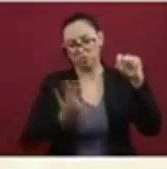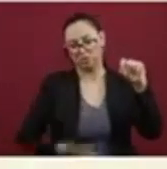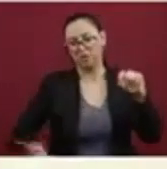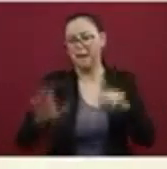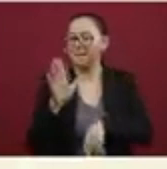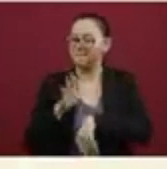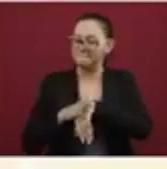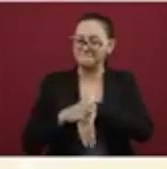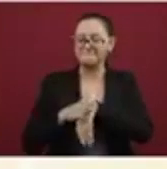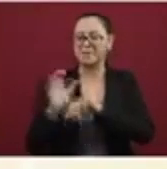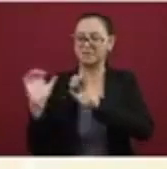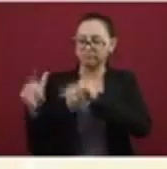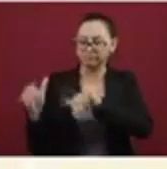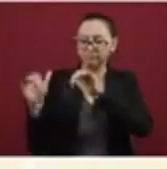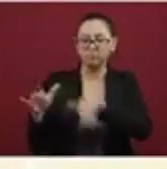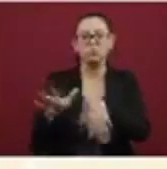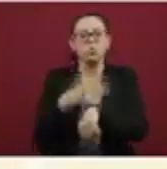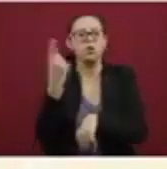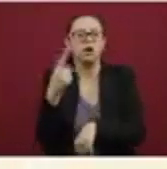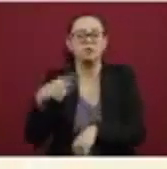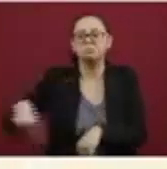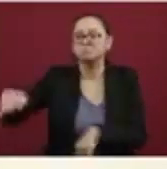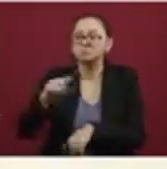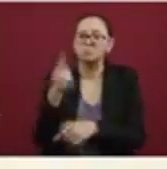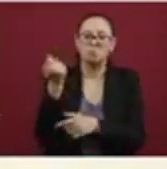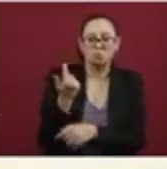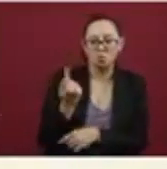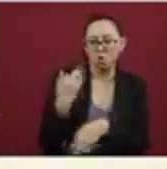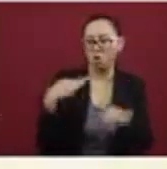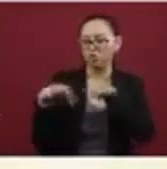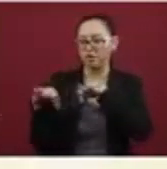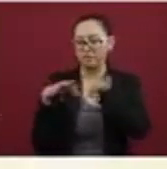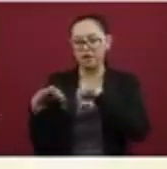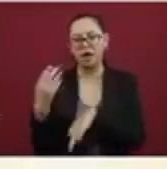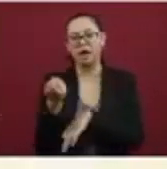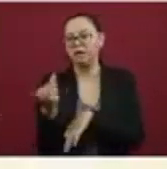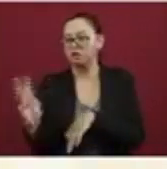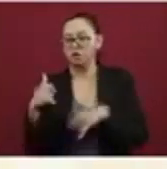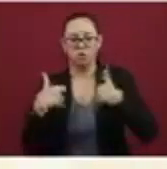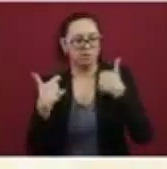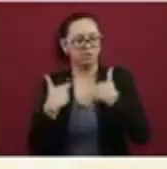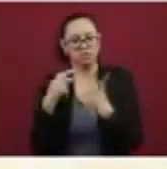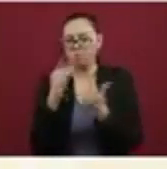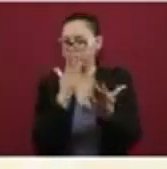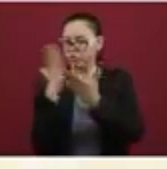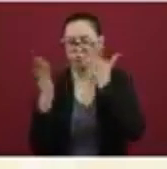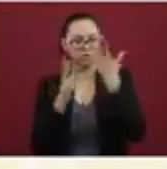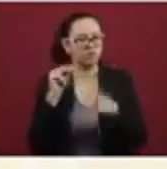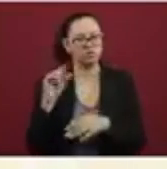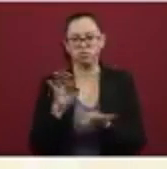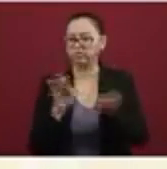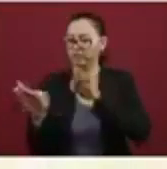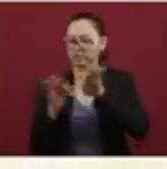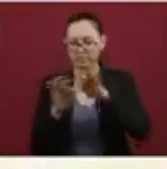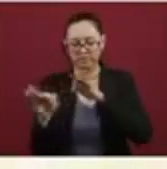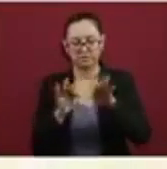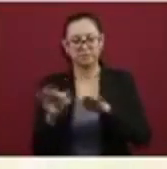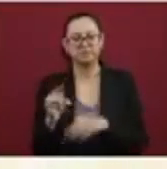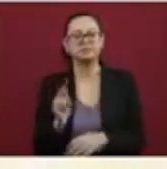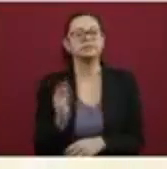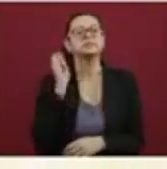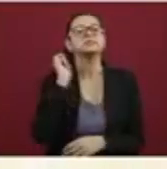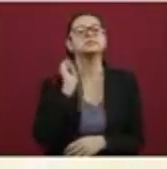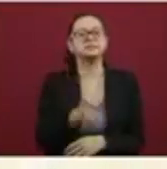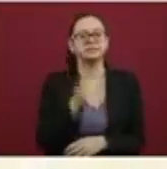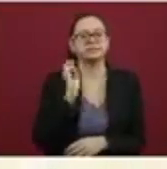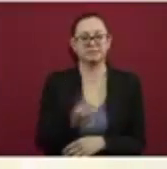donde ha habido menos crecimiento, donde hay más jóvenes que no estudian y no trabajan, y digamos, se traduce